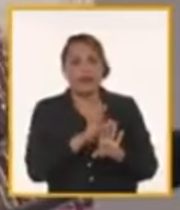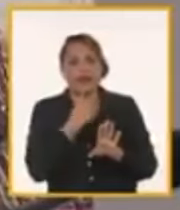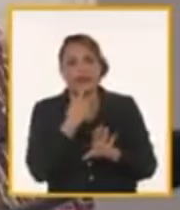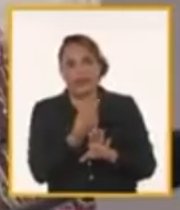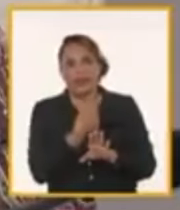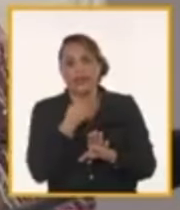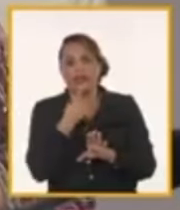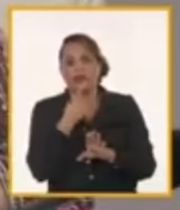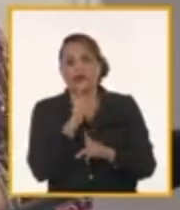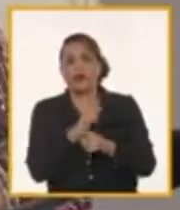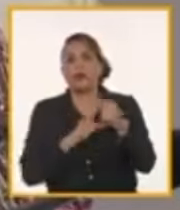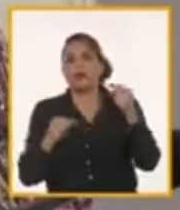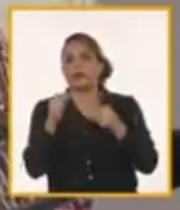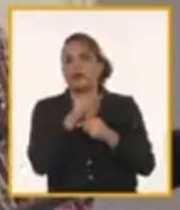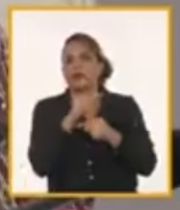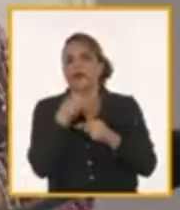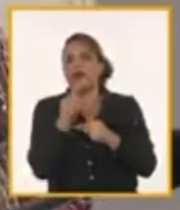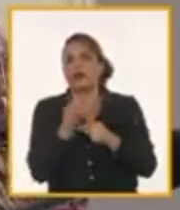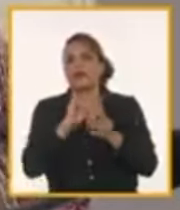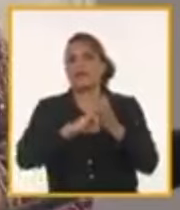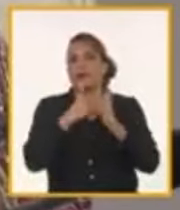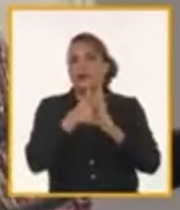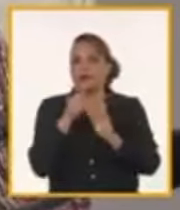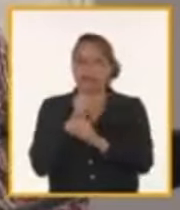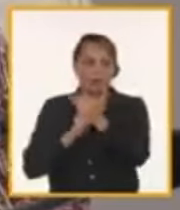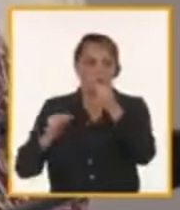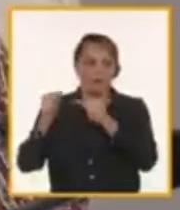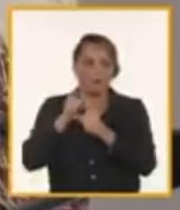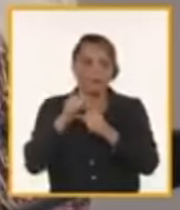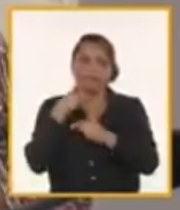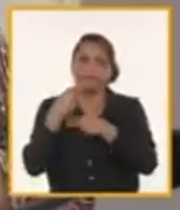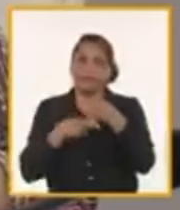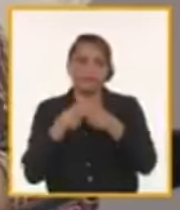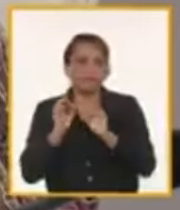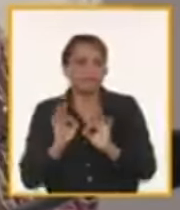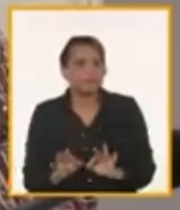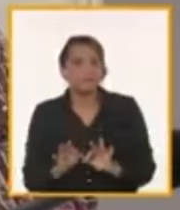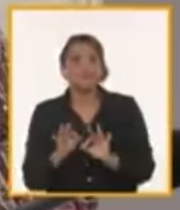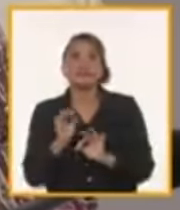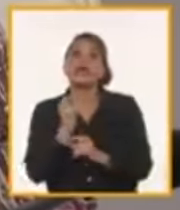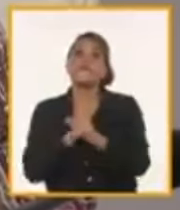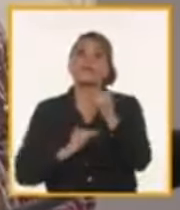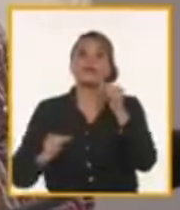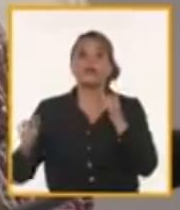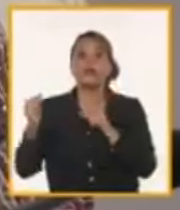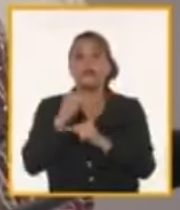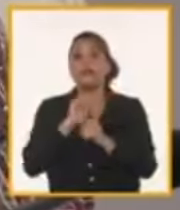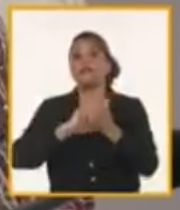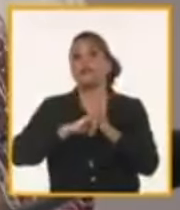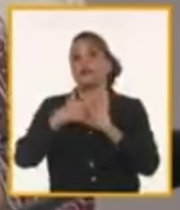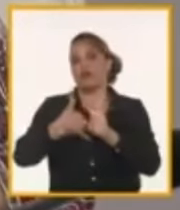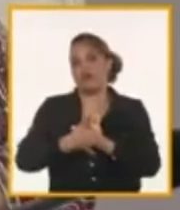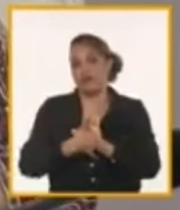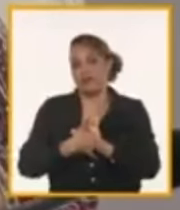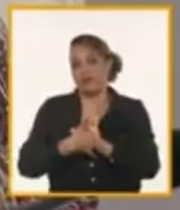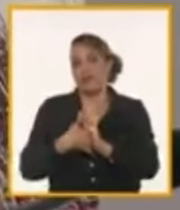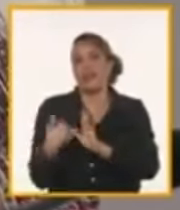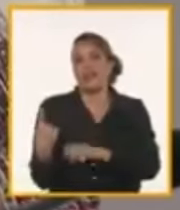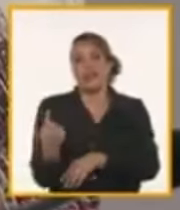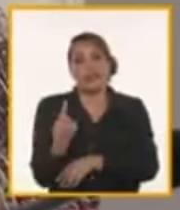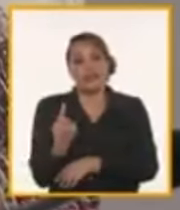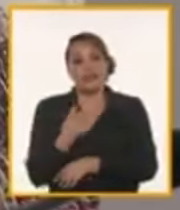prioridades y por proyecto o sea la ciencia se gestiona por proyecto mentalmente y realmente nosotros